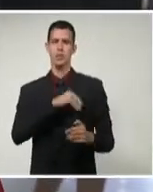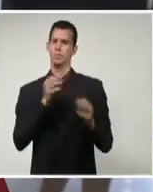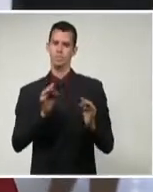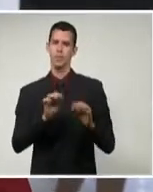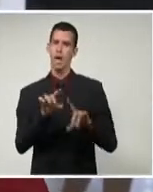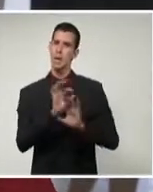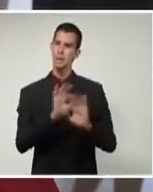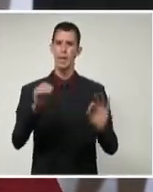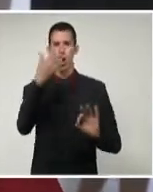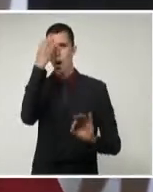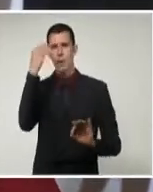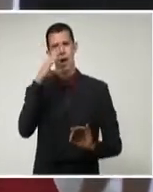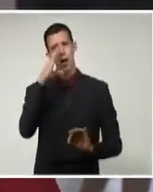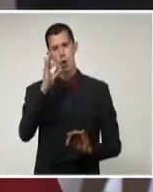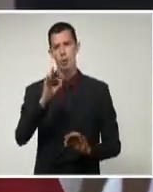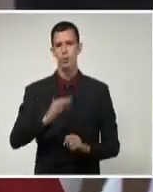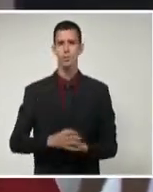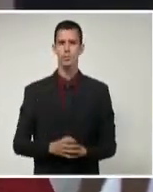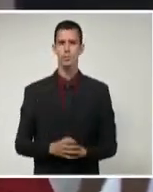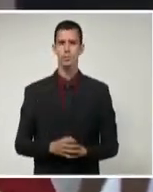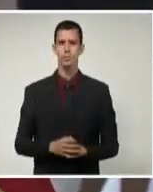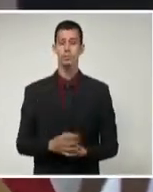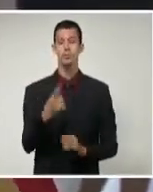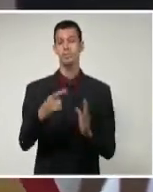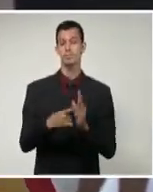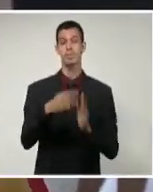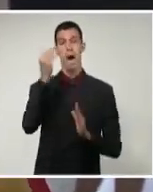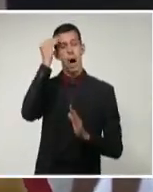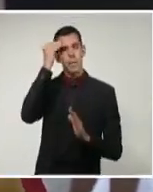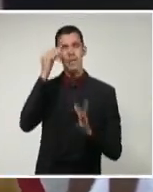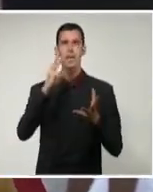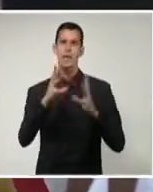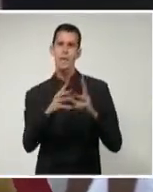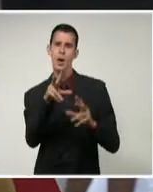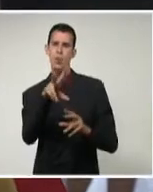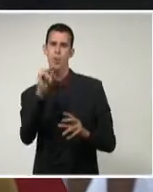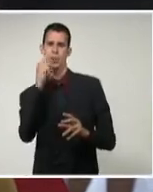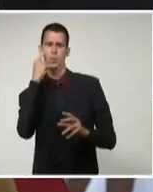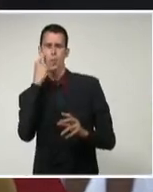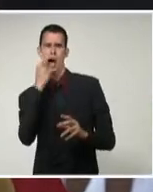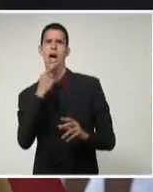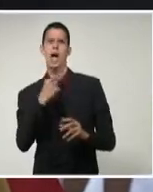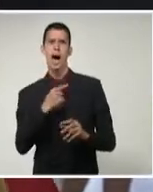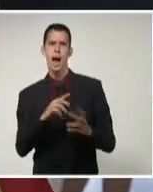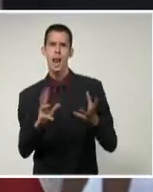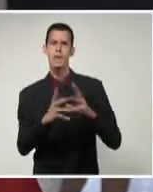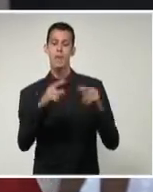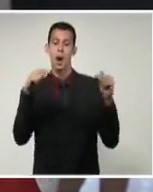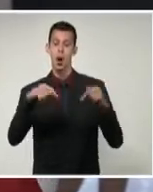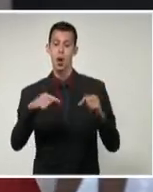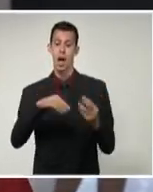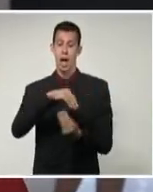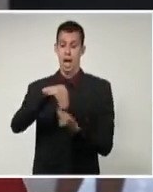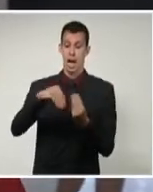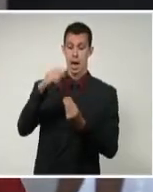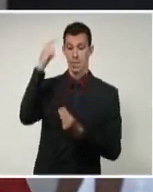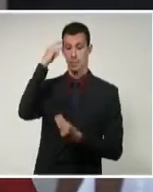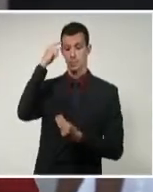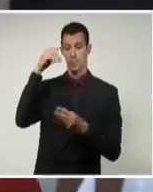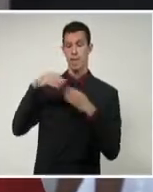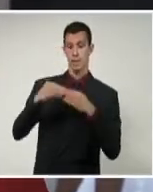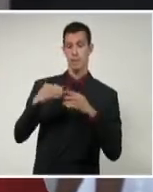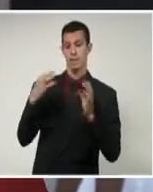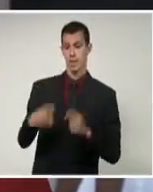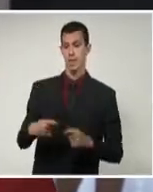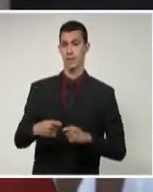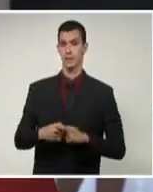momento inolvidable, un momento de lecciones, de aprendizaje, pero un momento también para la historia de la vida de nuestra familia